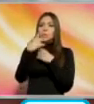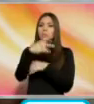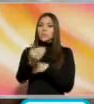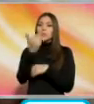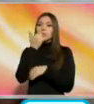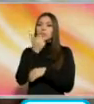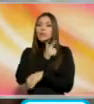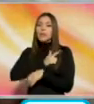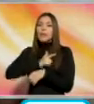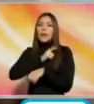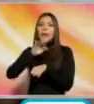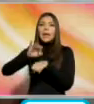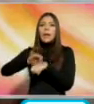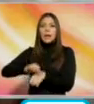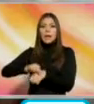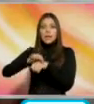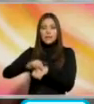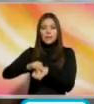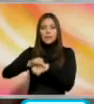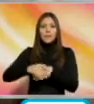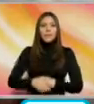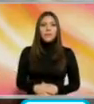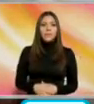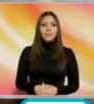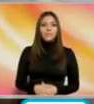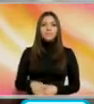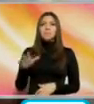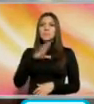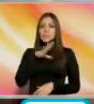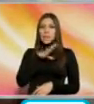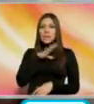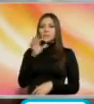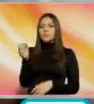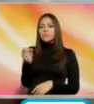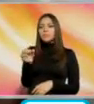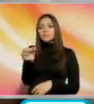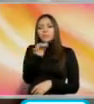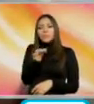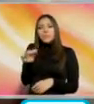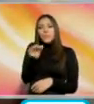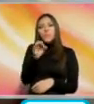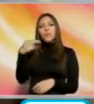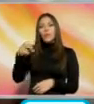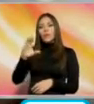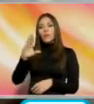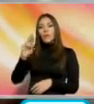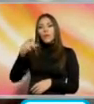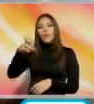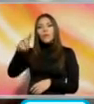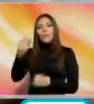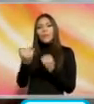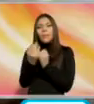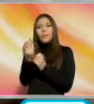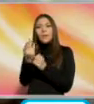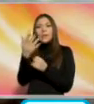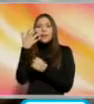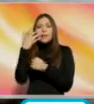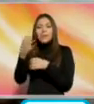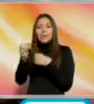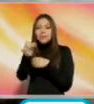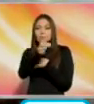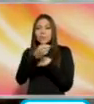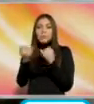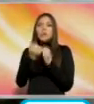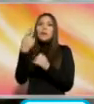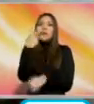básica es carnívora. Entonces, hay croquetas especiales para hurones. Ya. No es necesario que comencemos a prepararles dietas en